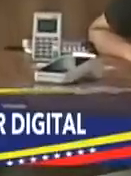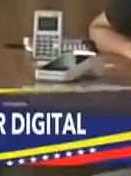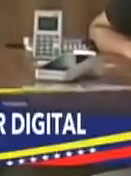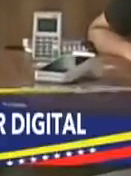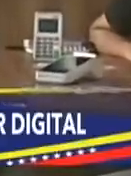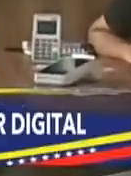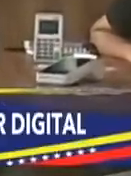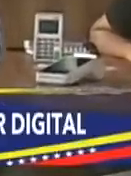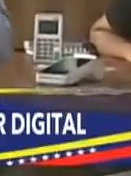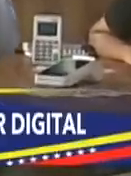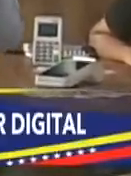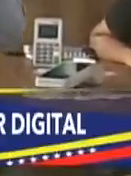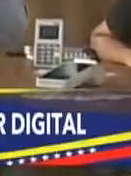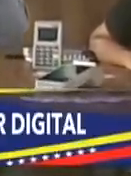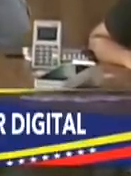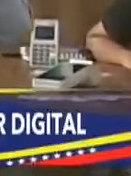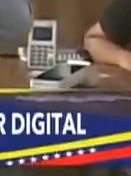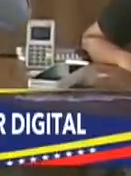embutido para